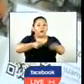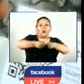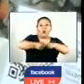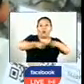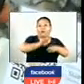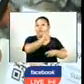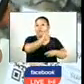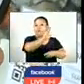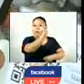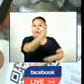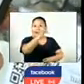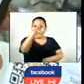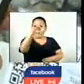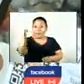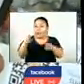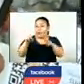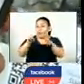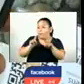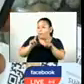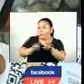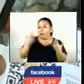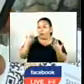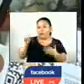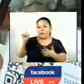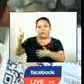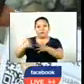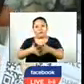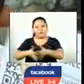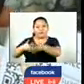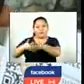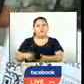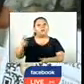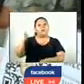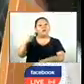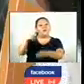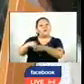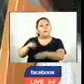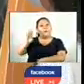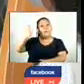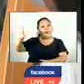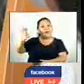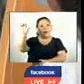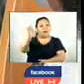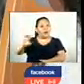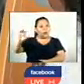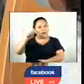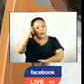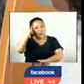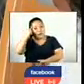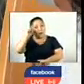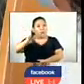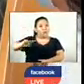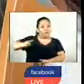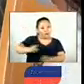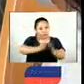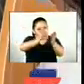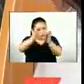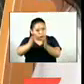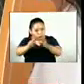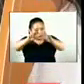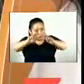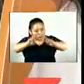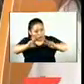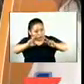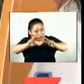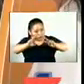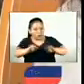de forma central sin embargo la Reserva Federal de Estados Unidos y el Banco Central Europeo aún siguen en la primera fase de estudio de una